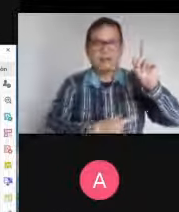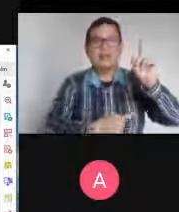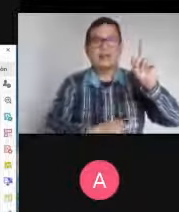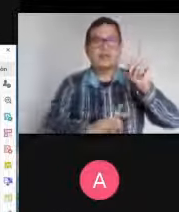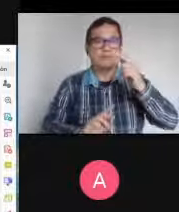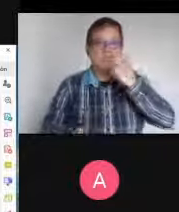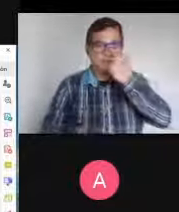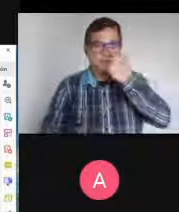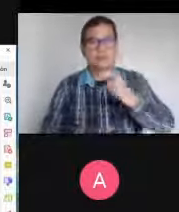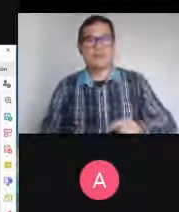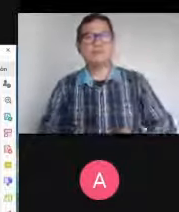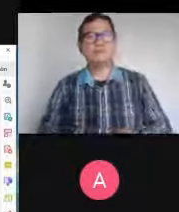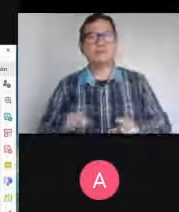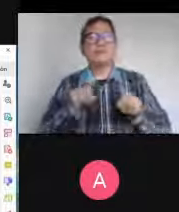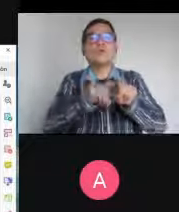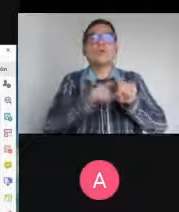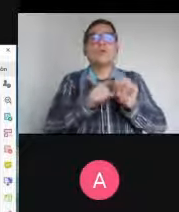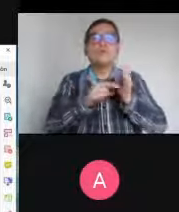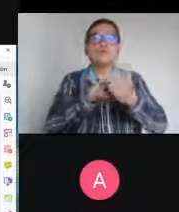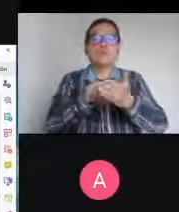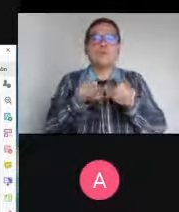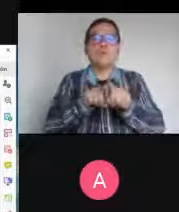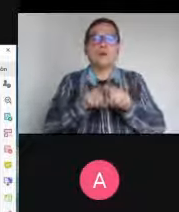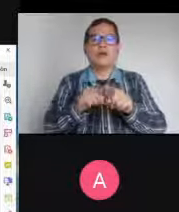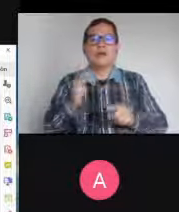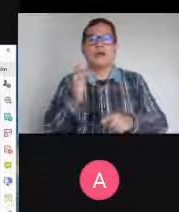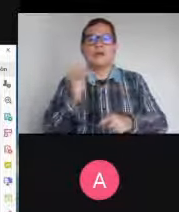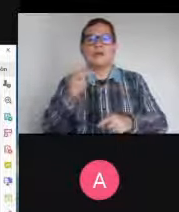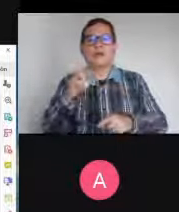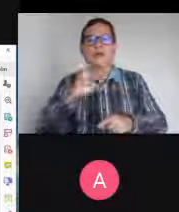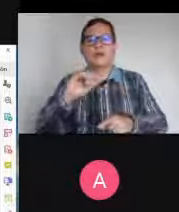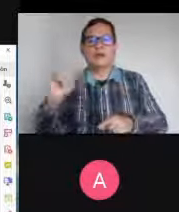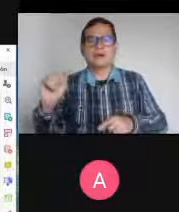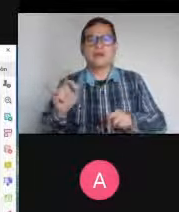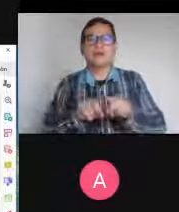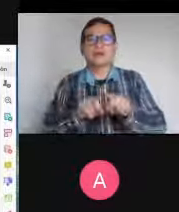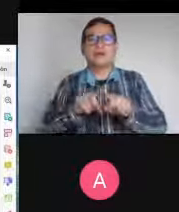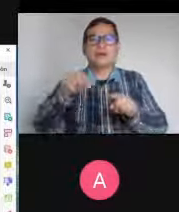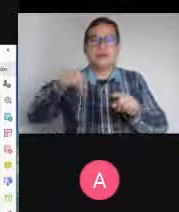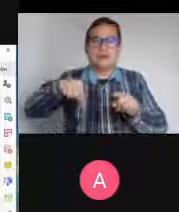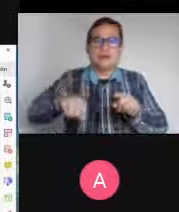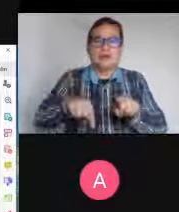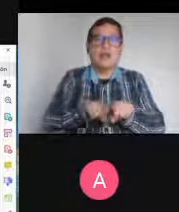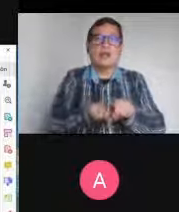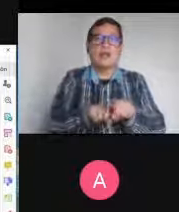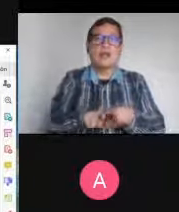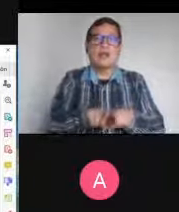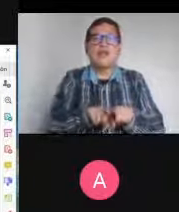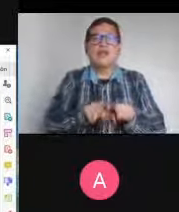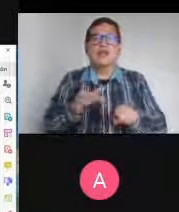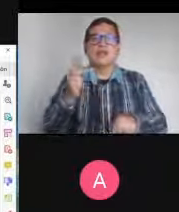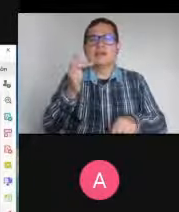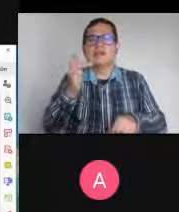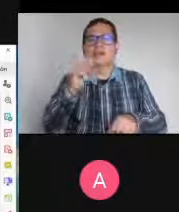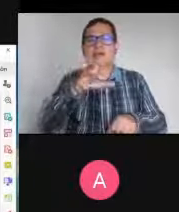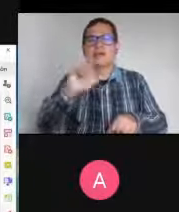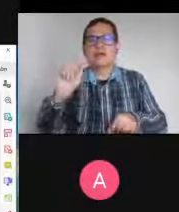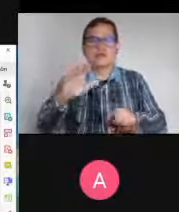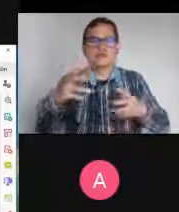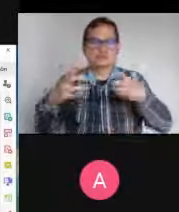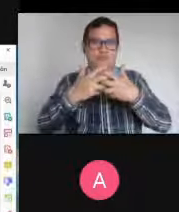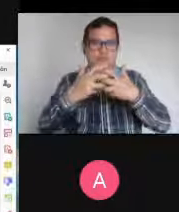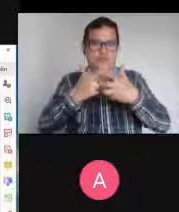pues el negativo, la que hace veces de nuestra Tierra, tal como lo vemos aquí en nuestra imagen. Nos dice que la parte de abajo pues es nuestra Tierra del sistema,